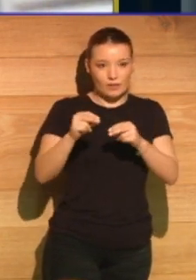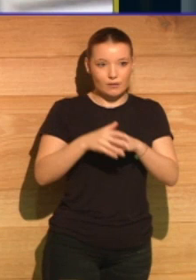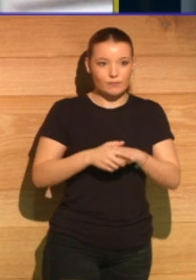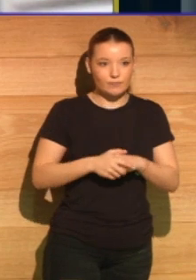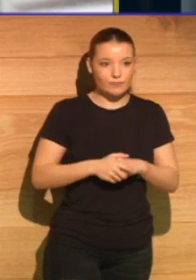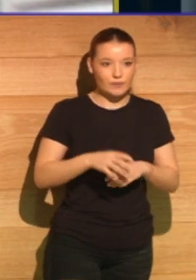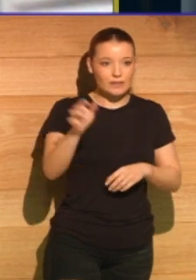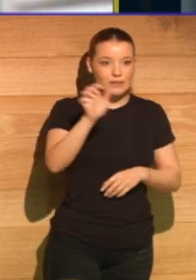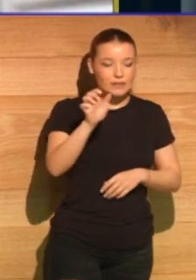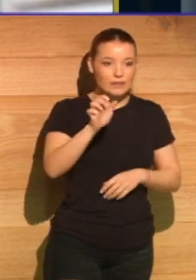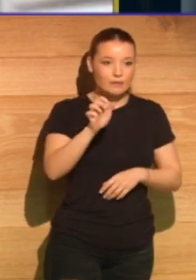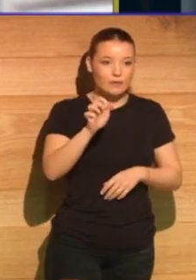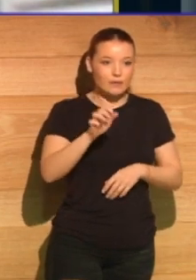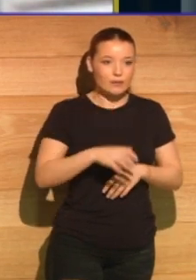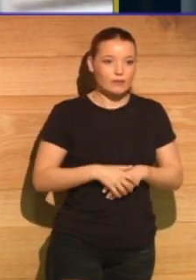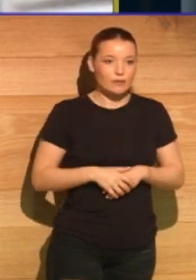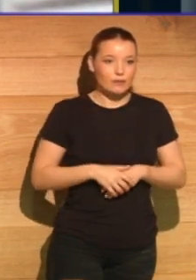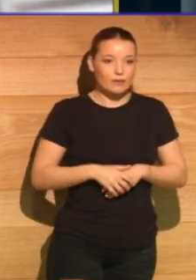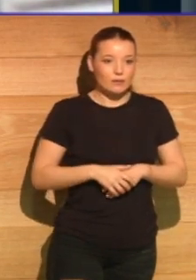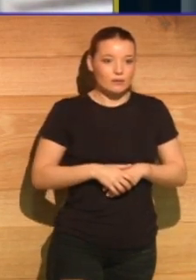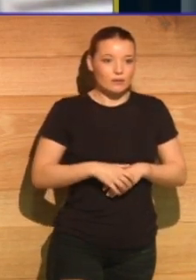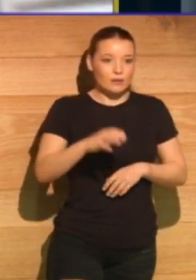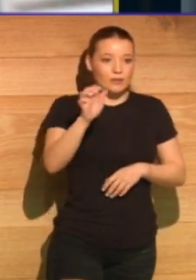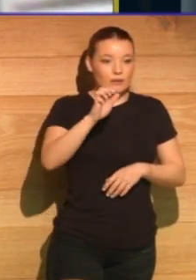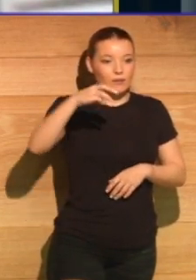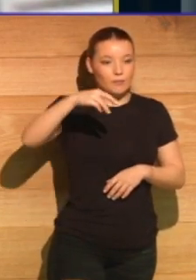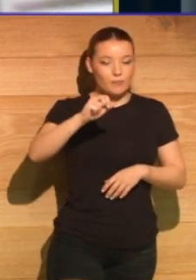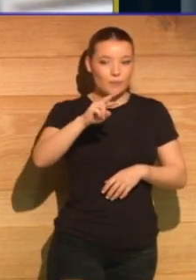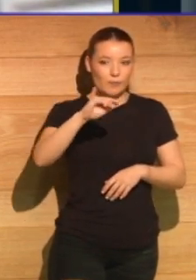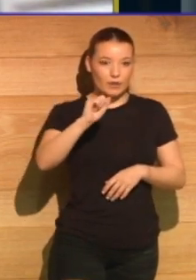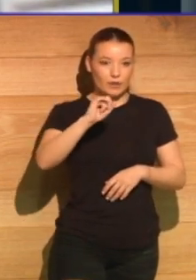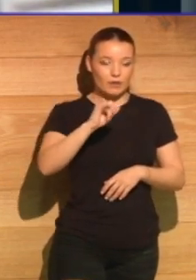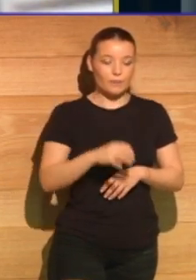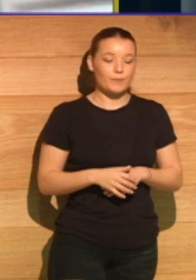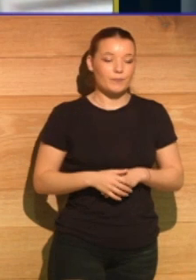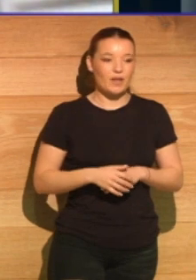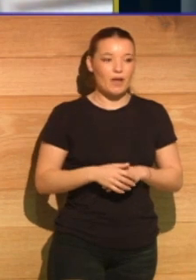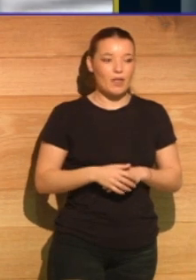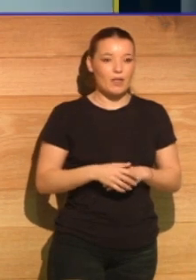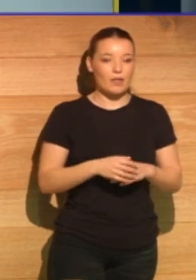lo haga, que cierre su intervención o su recomendación como ella mejor prefiera.